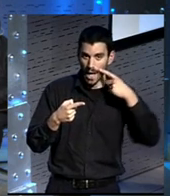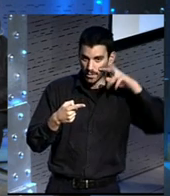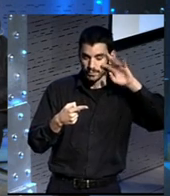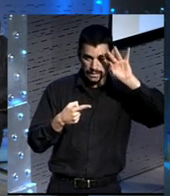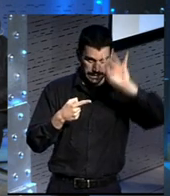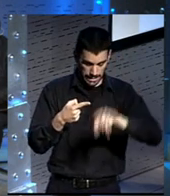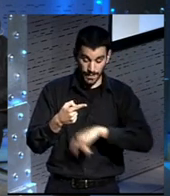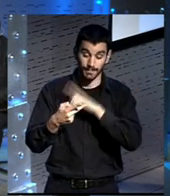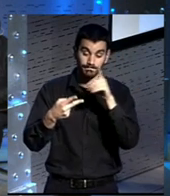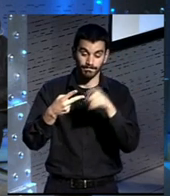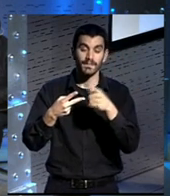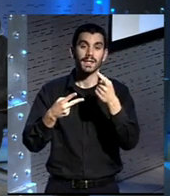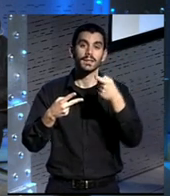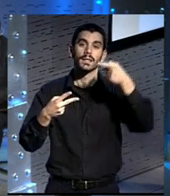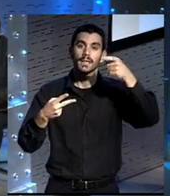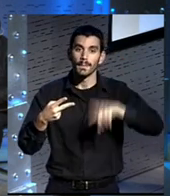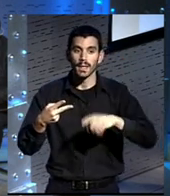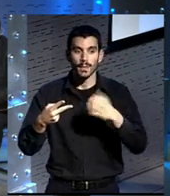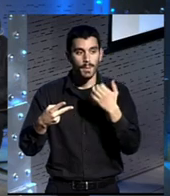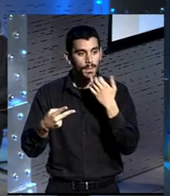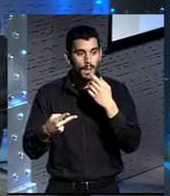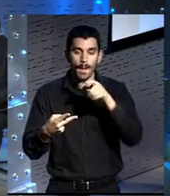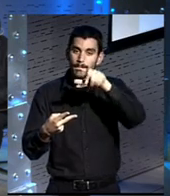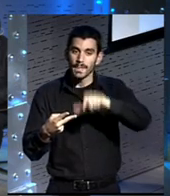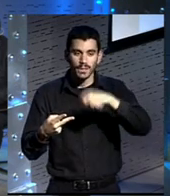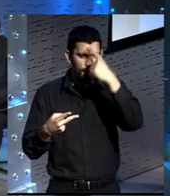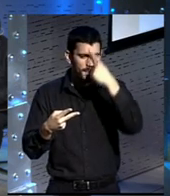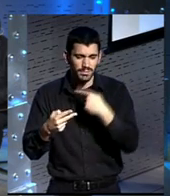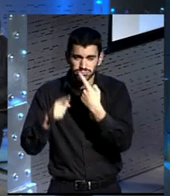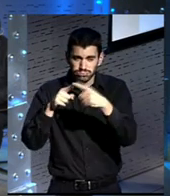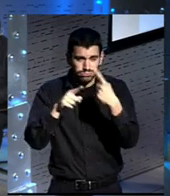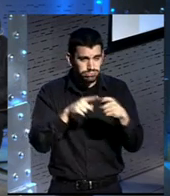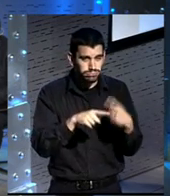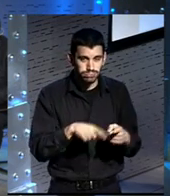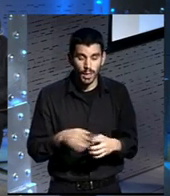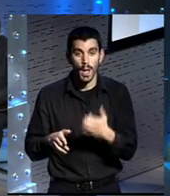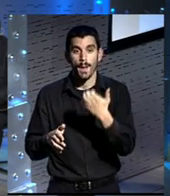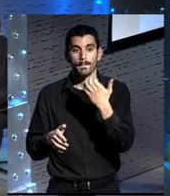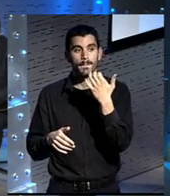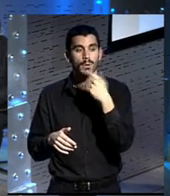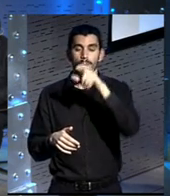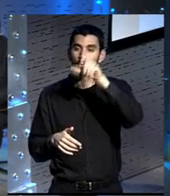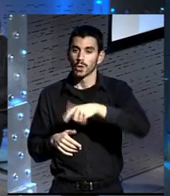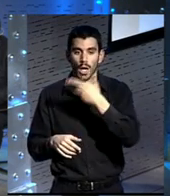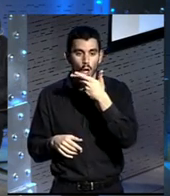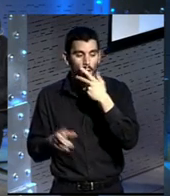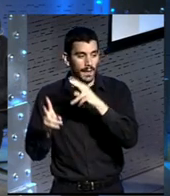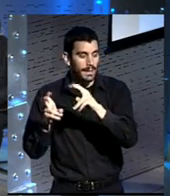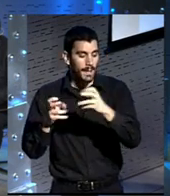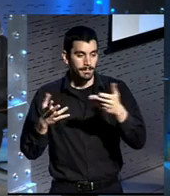supuesto, pero hacen falta cada vez más perfiles diferentes, gente que entiende de muchísimos otros aspectos